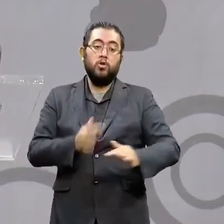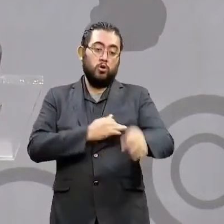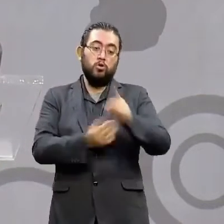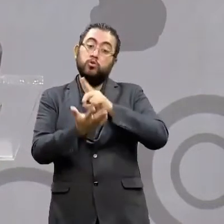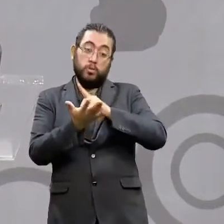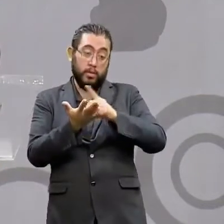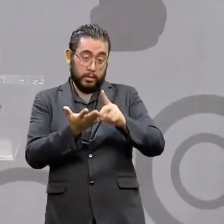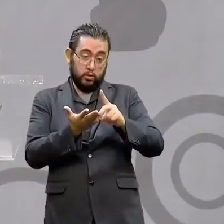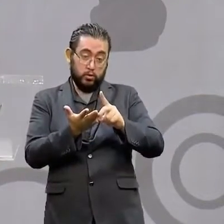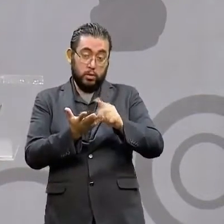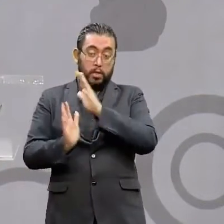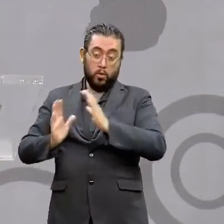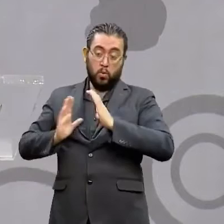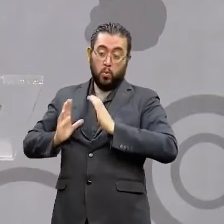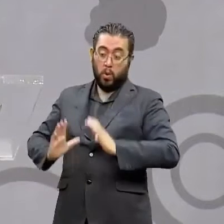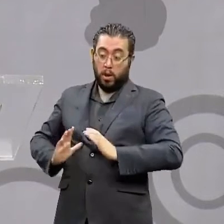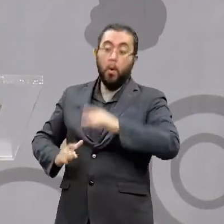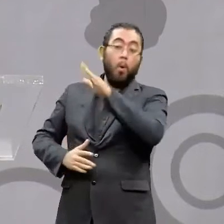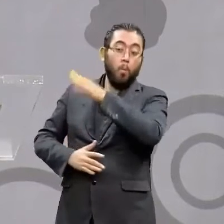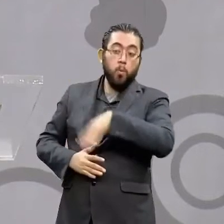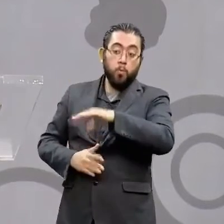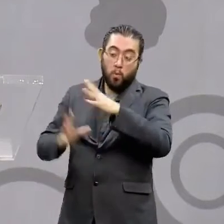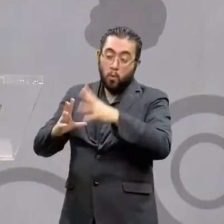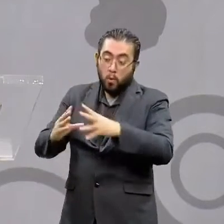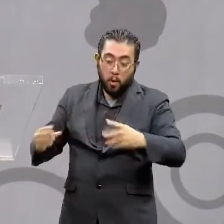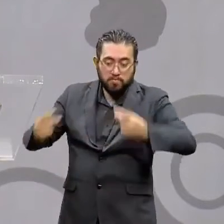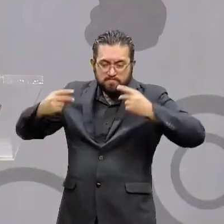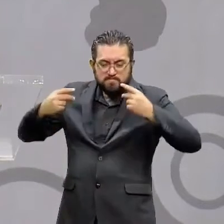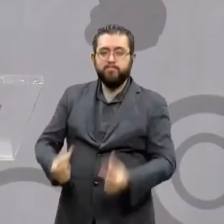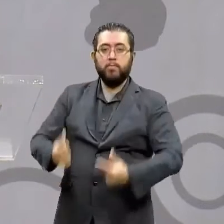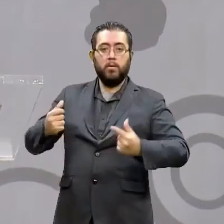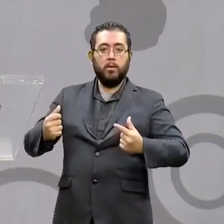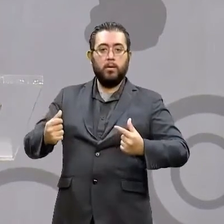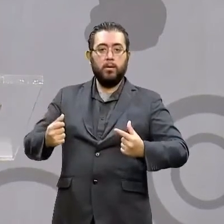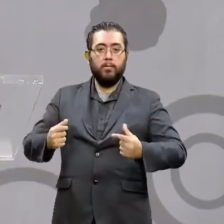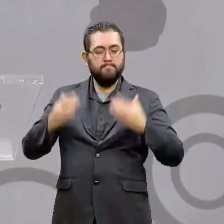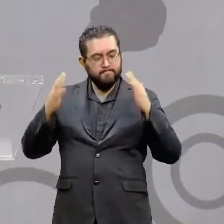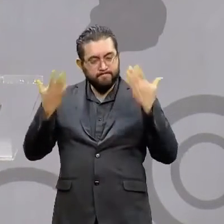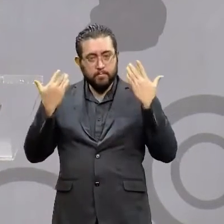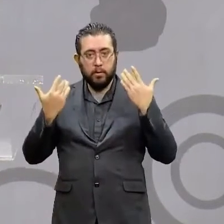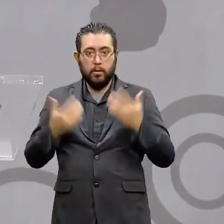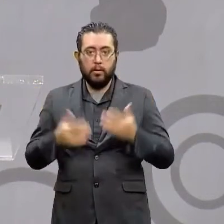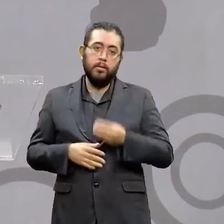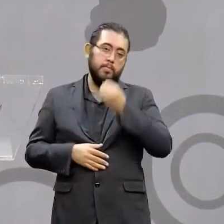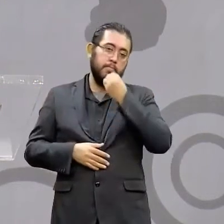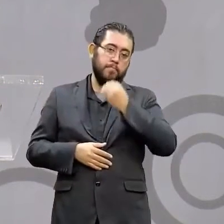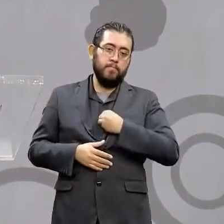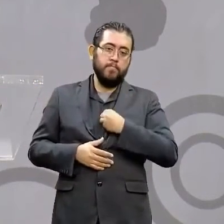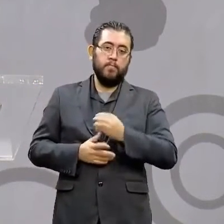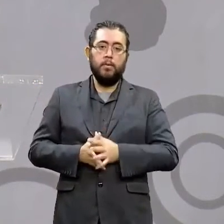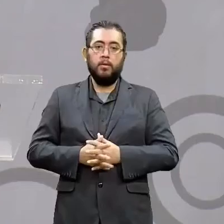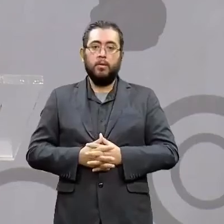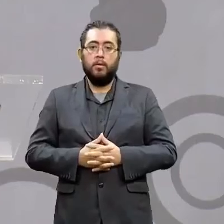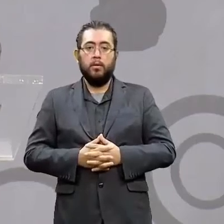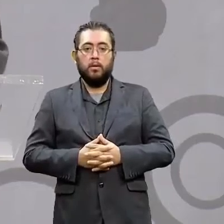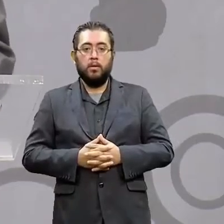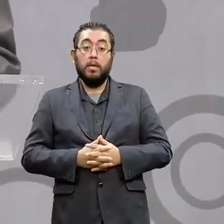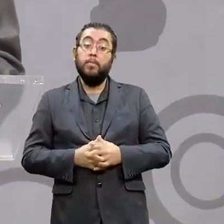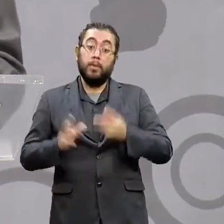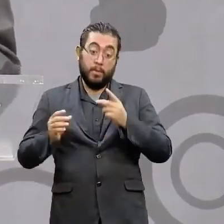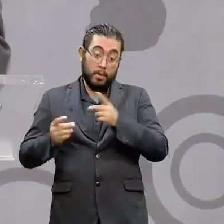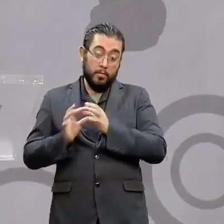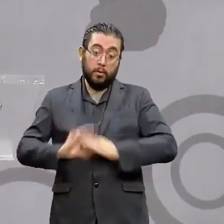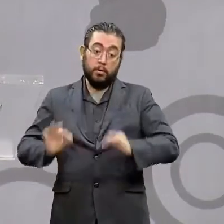personas a ser buscadas oportunamente y en su caso darles plena identidad para retorno digno a su casa